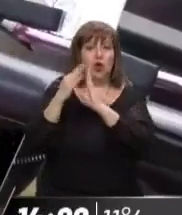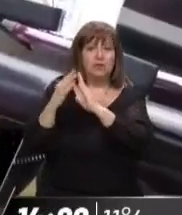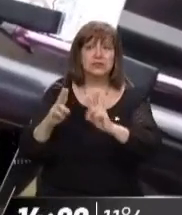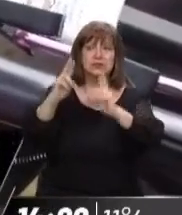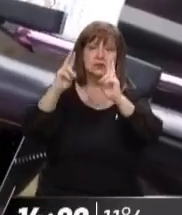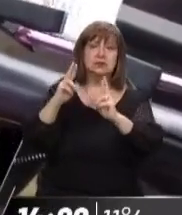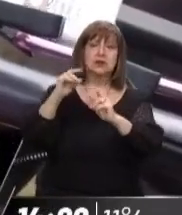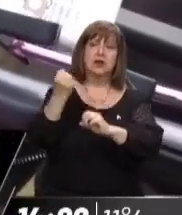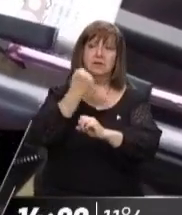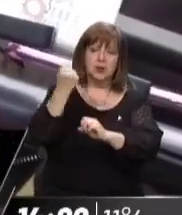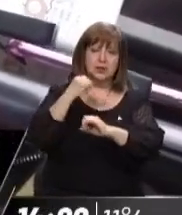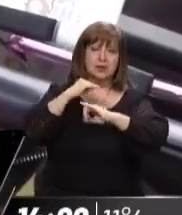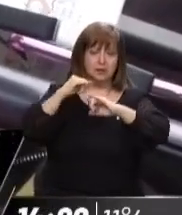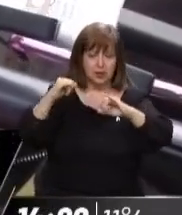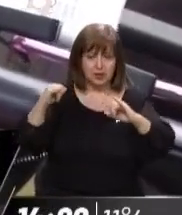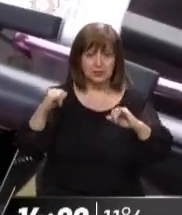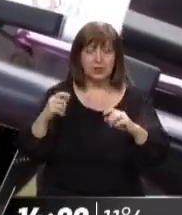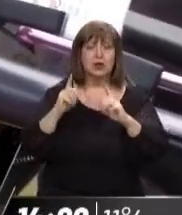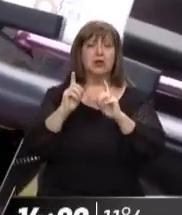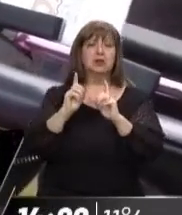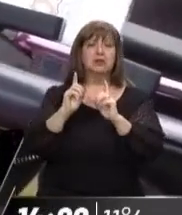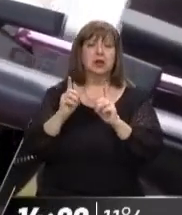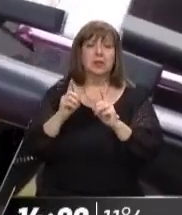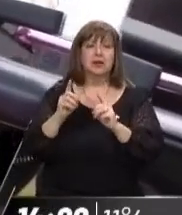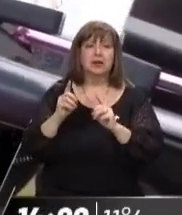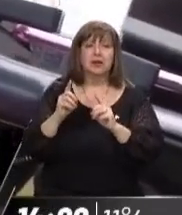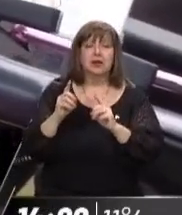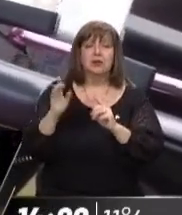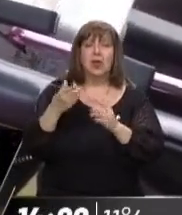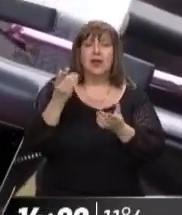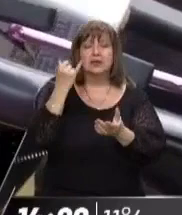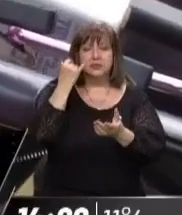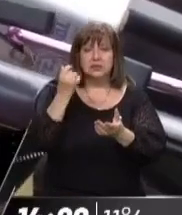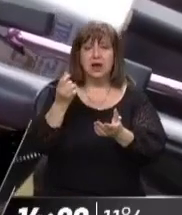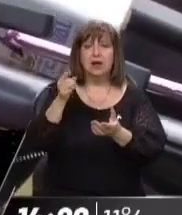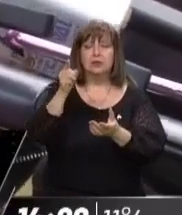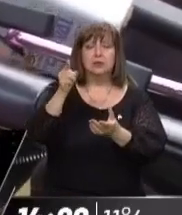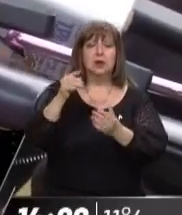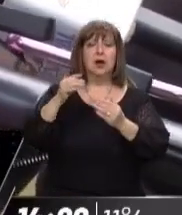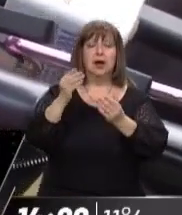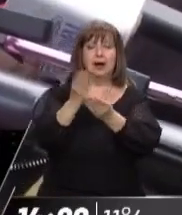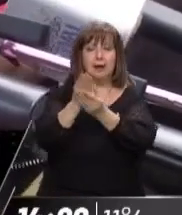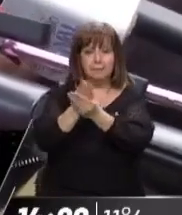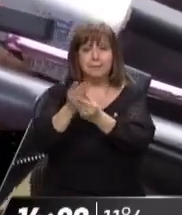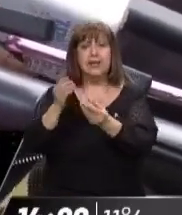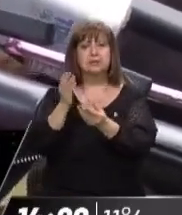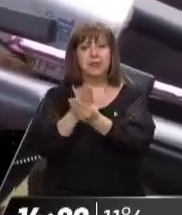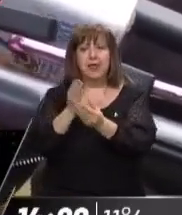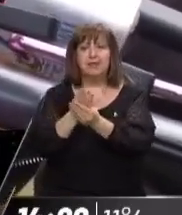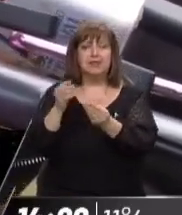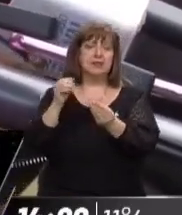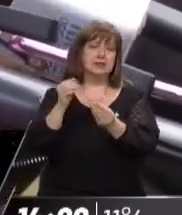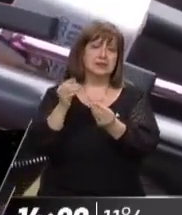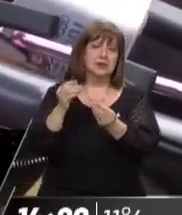de acceso a la información adecuada vamos a poner a disposición todas las carpetas para la ejecución de estas obras y también de las obras de los